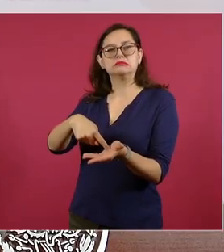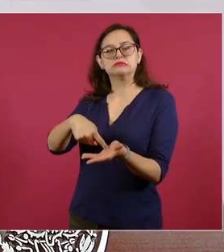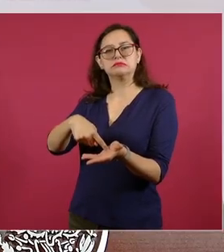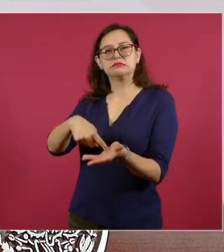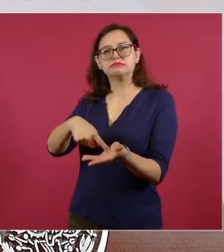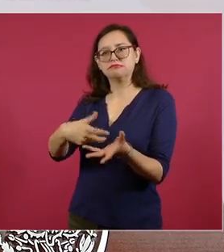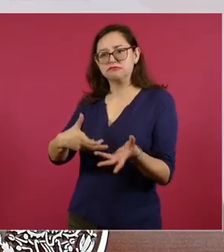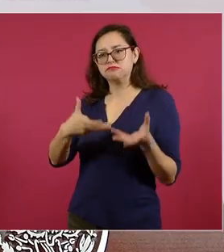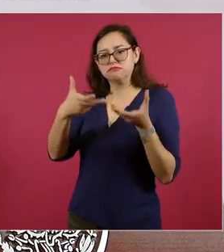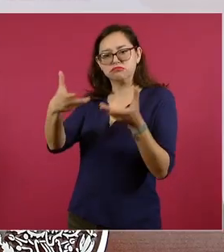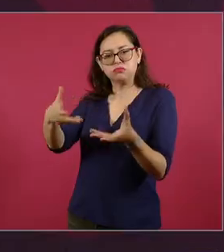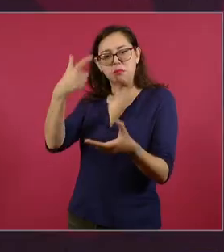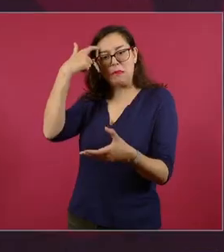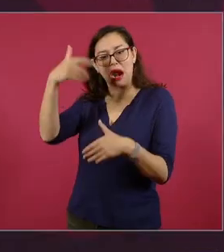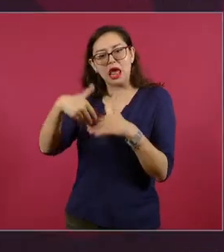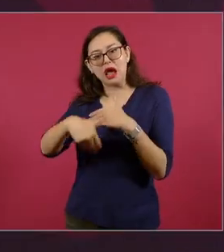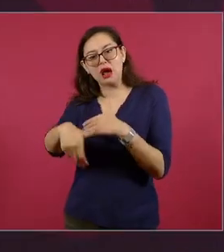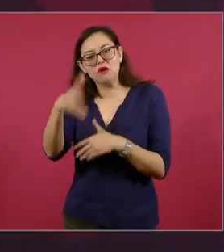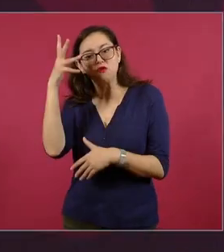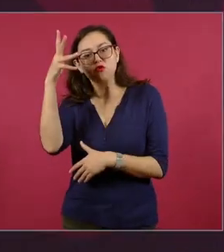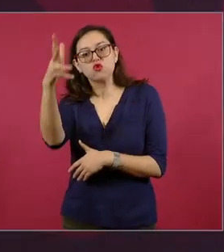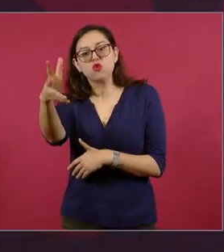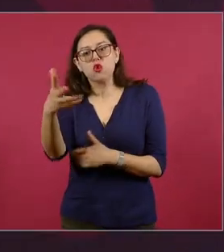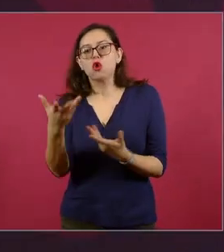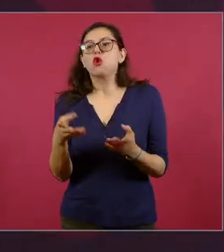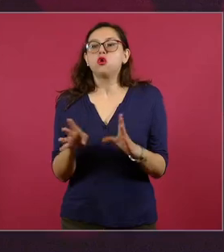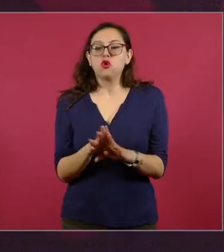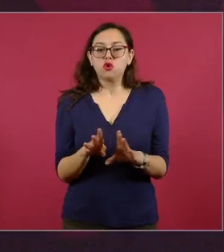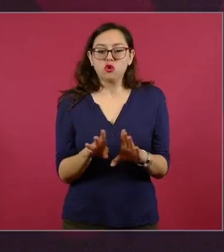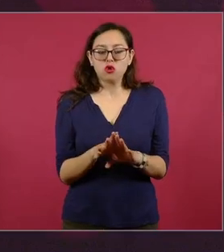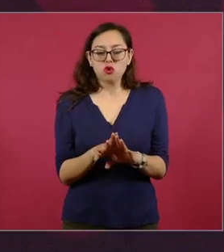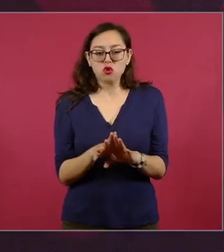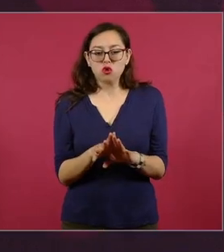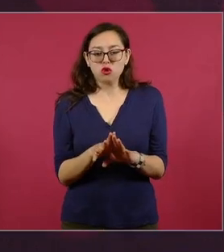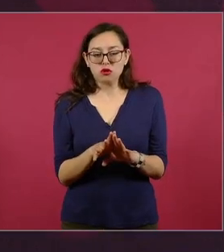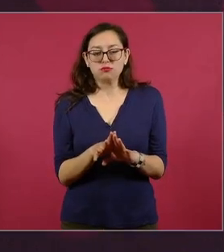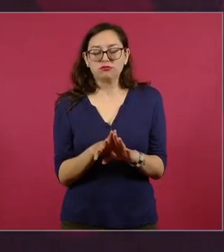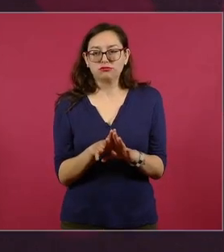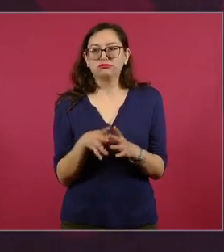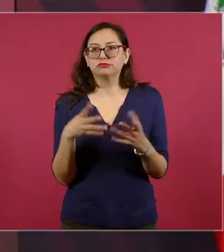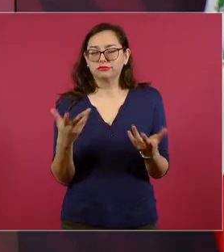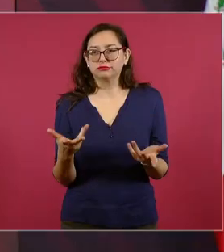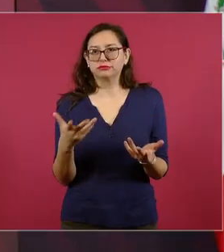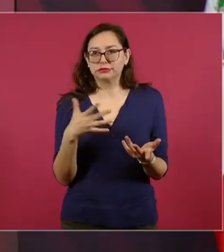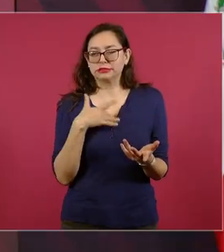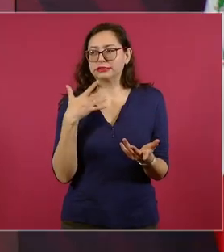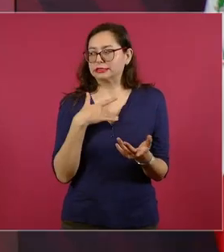hacia adelante para explicar ciertas cosas.